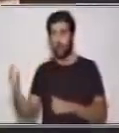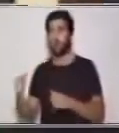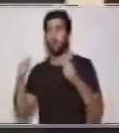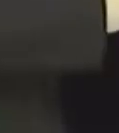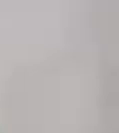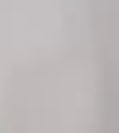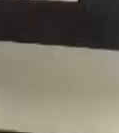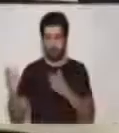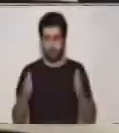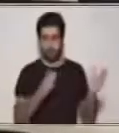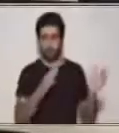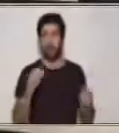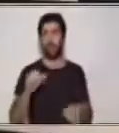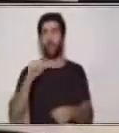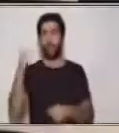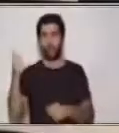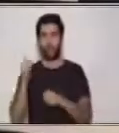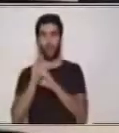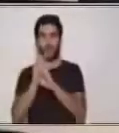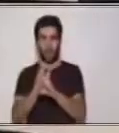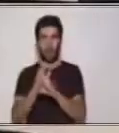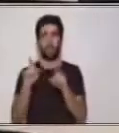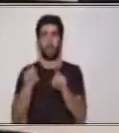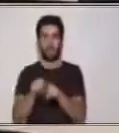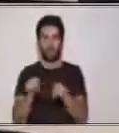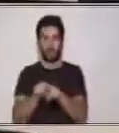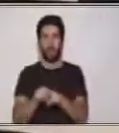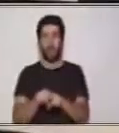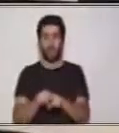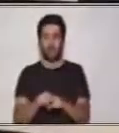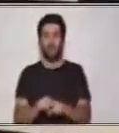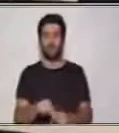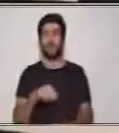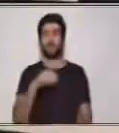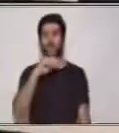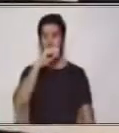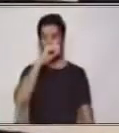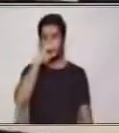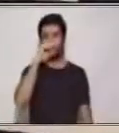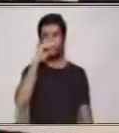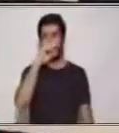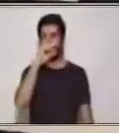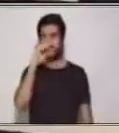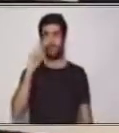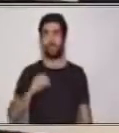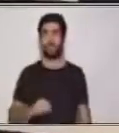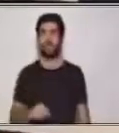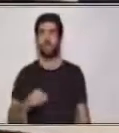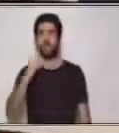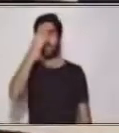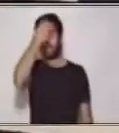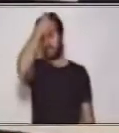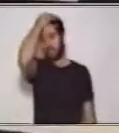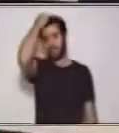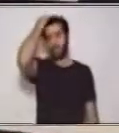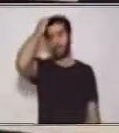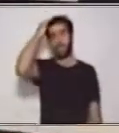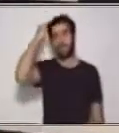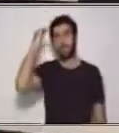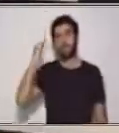Vamos a otro caso muy parecido, de factorización por agrupación. Y vamos a tener lo